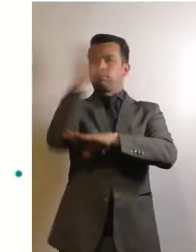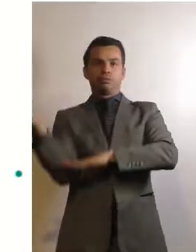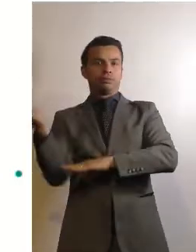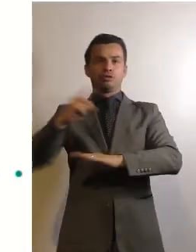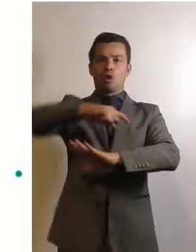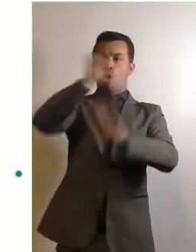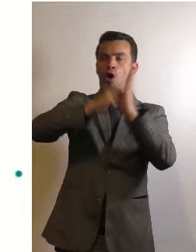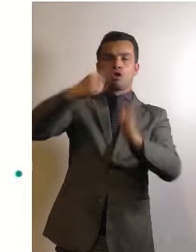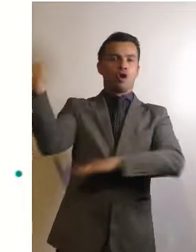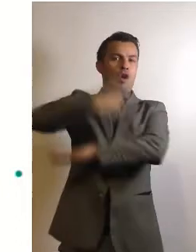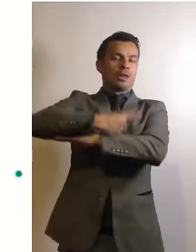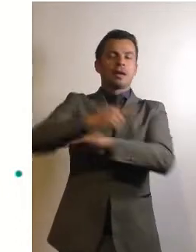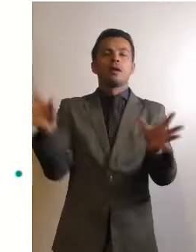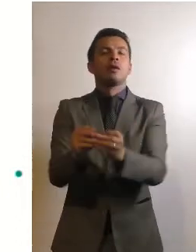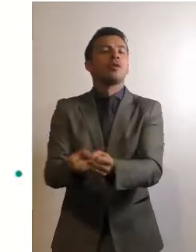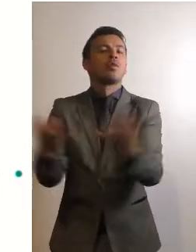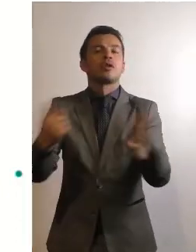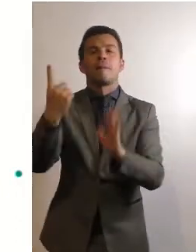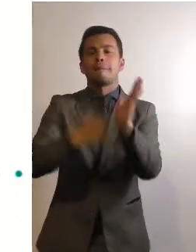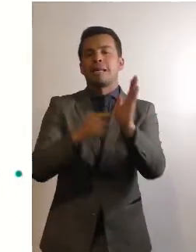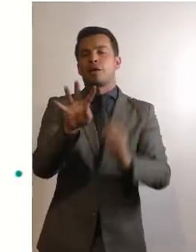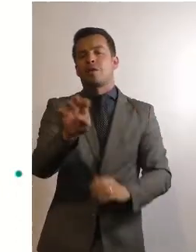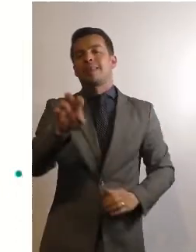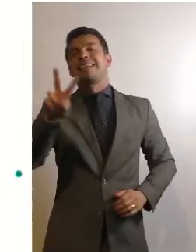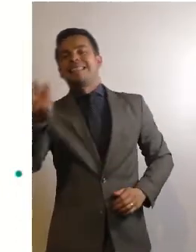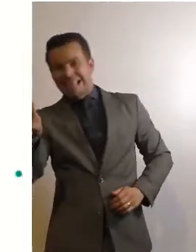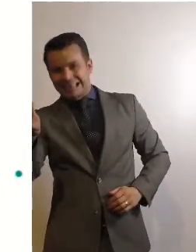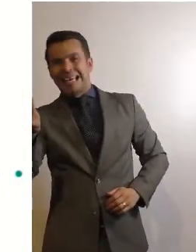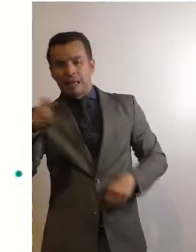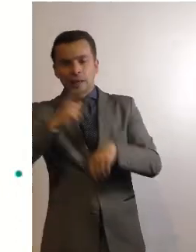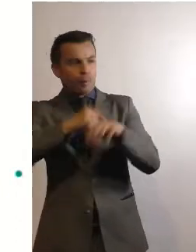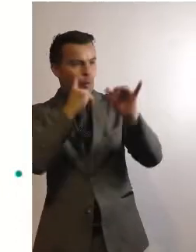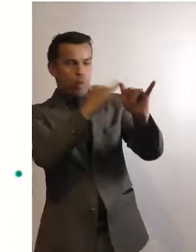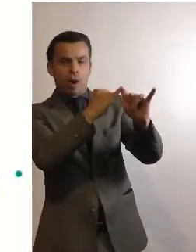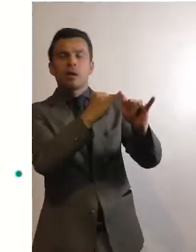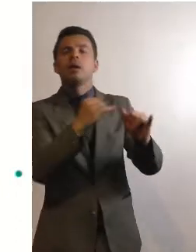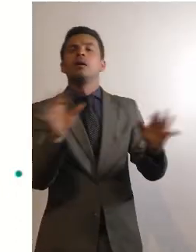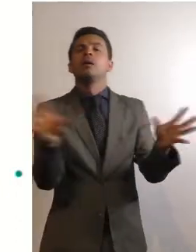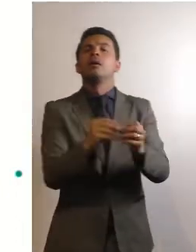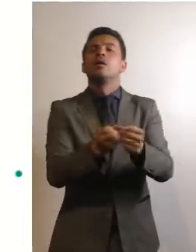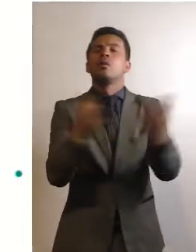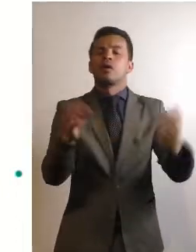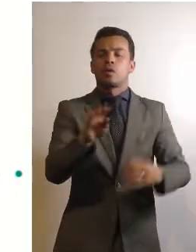contamos con 1.097 tiempos equivalentes, lo que corresponden a